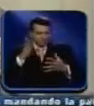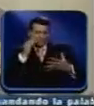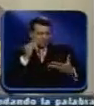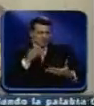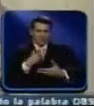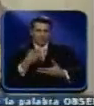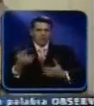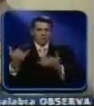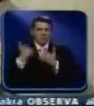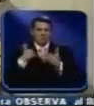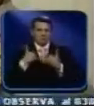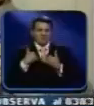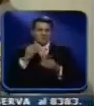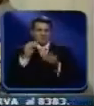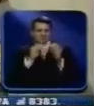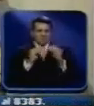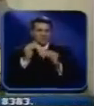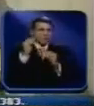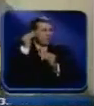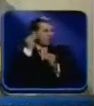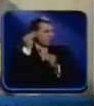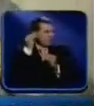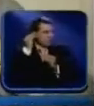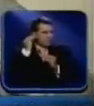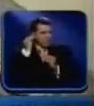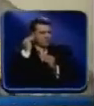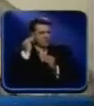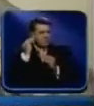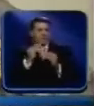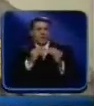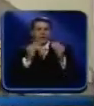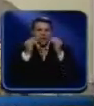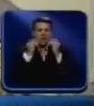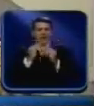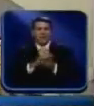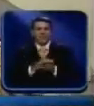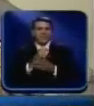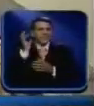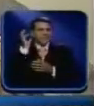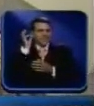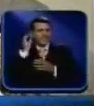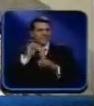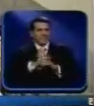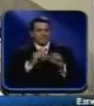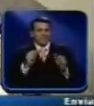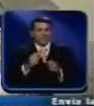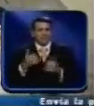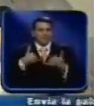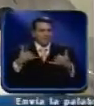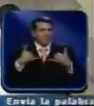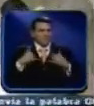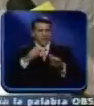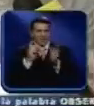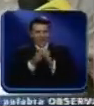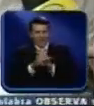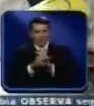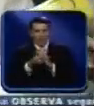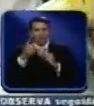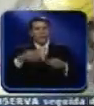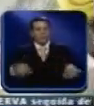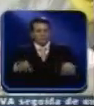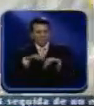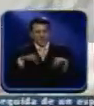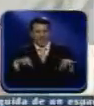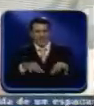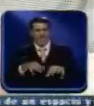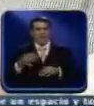resto, yo mismo me encargué de con unas monjitas que le hicieron lo de los zarcillos esta mañana. Yo le cambié los primeros 2 pañales,